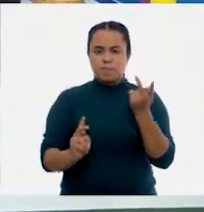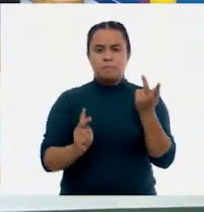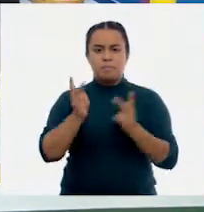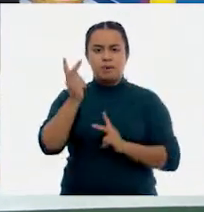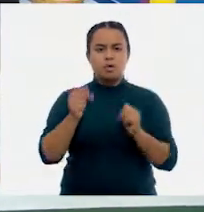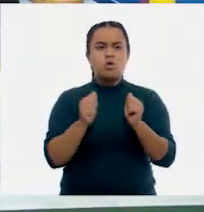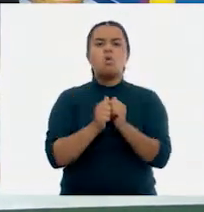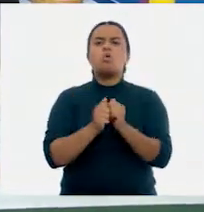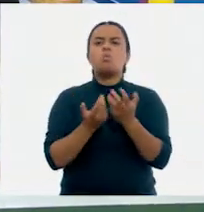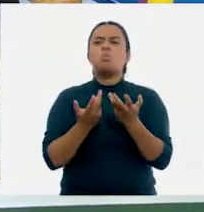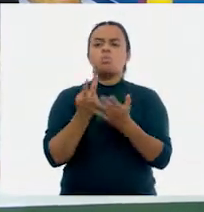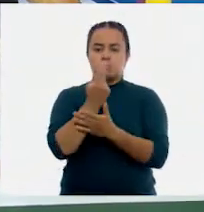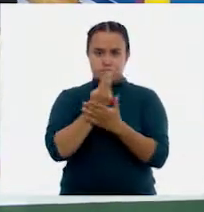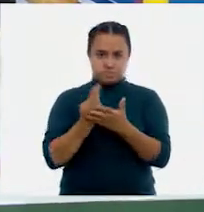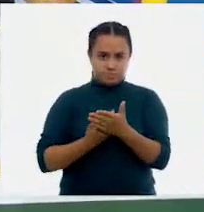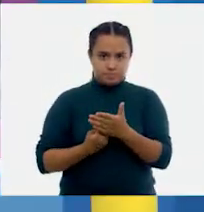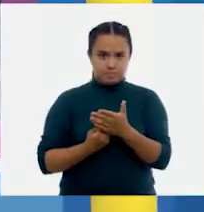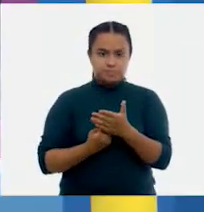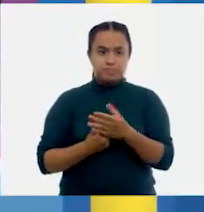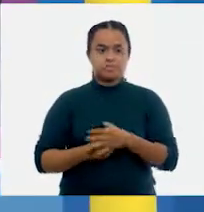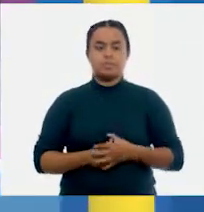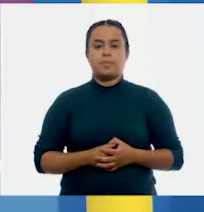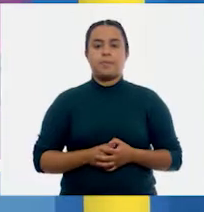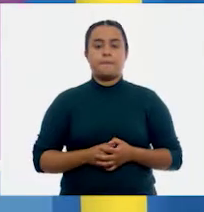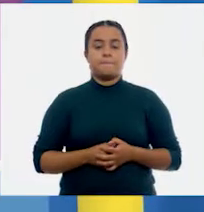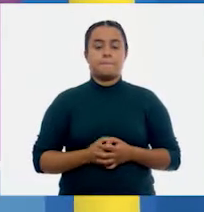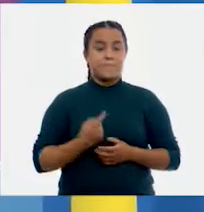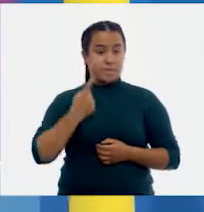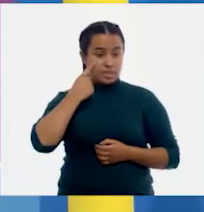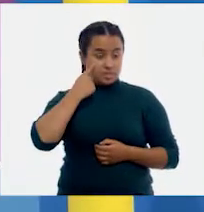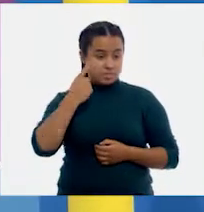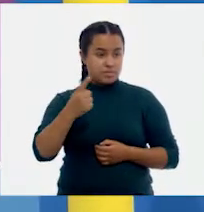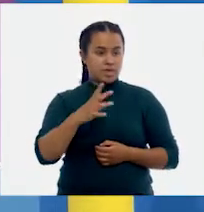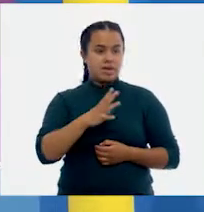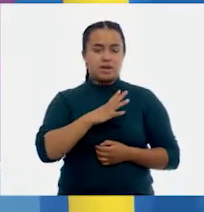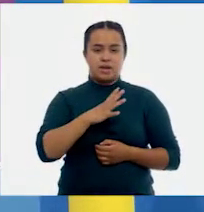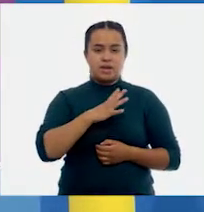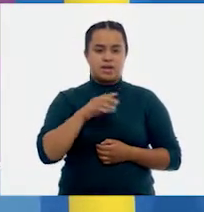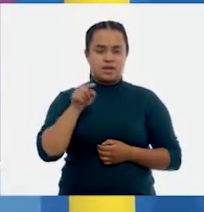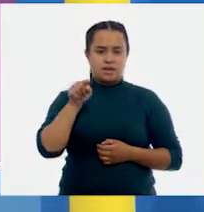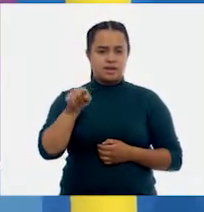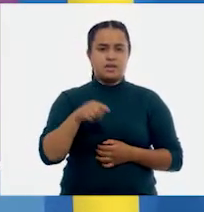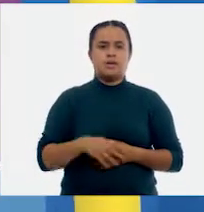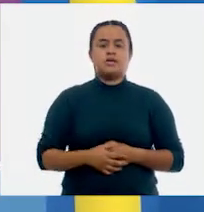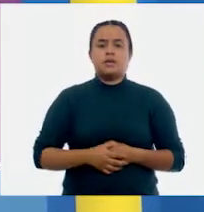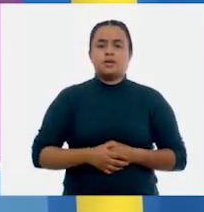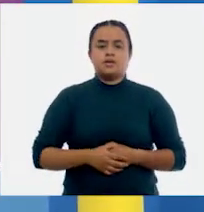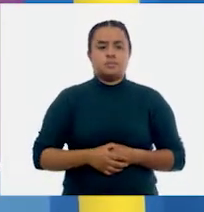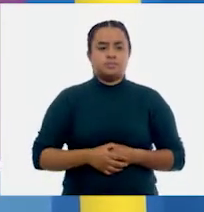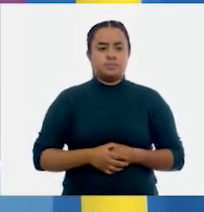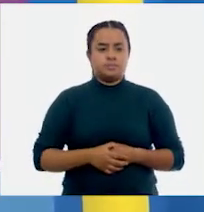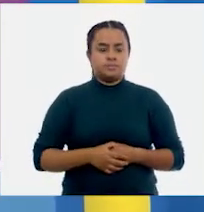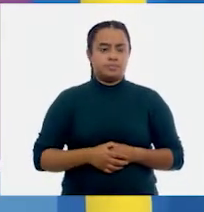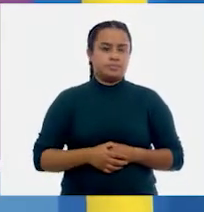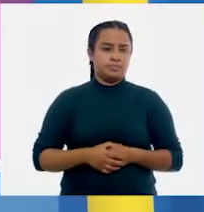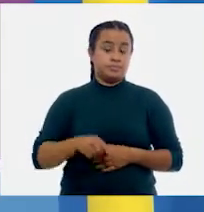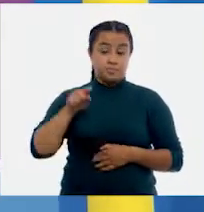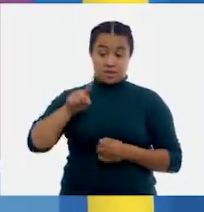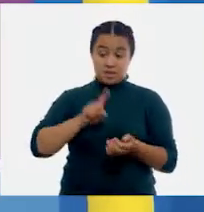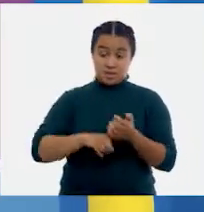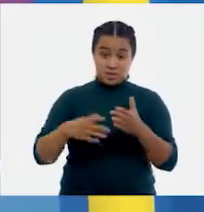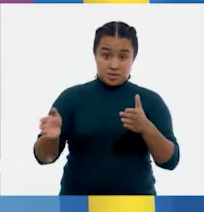con ilustraciones. Y mira, aquí tenemos uno que, por cierto, esto en un guiso sabe bien